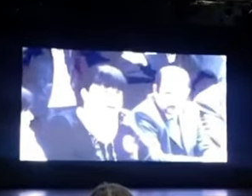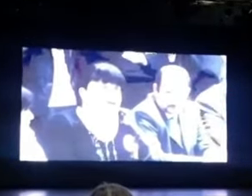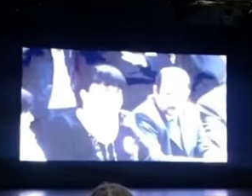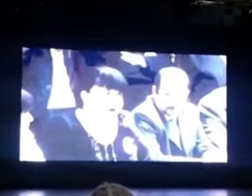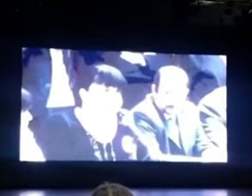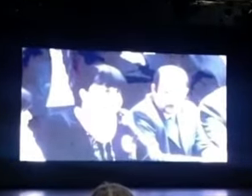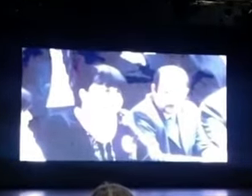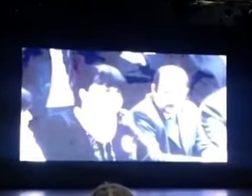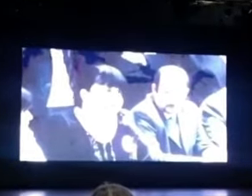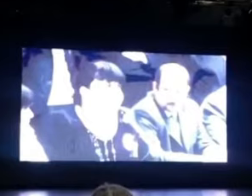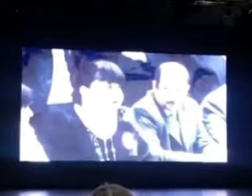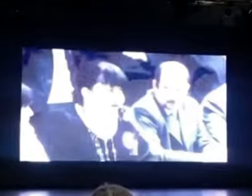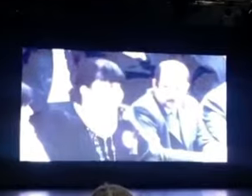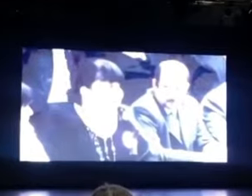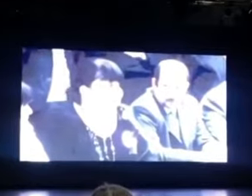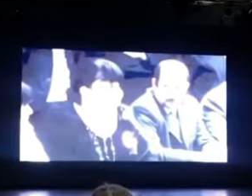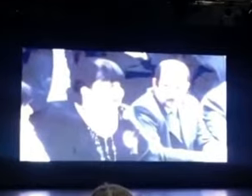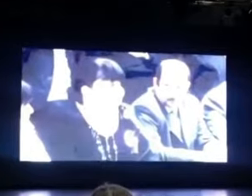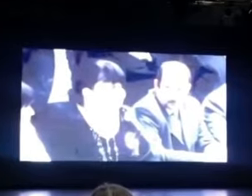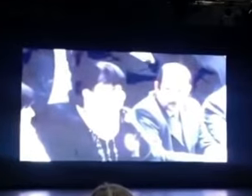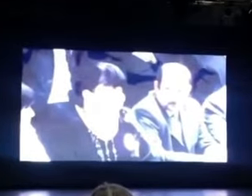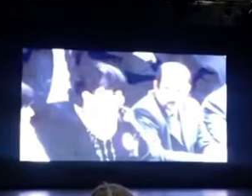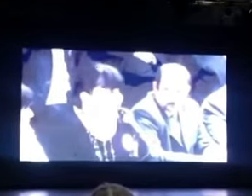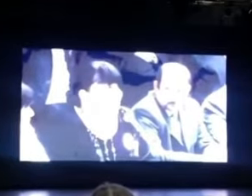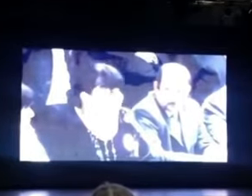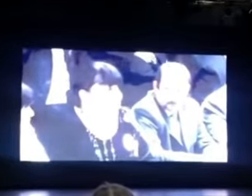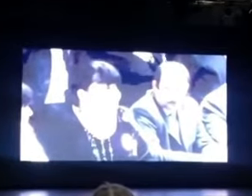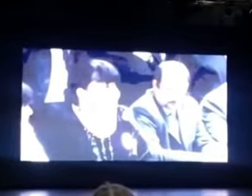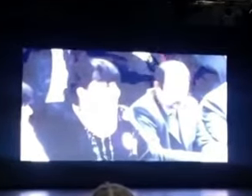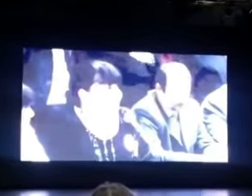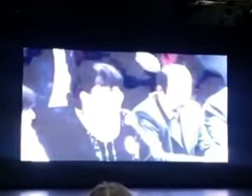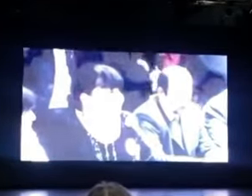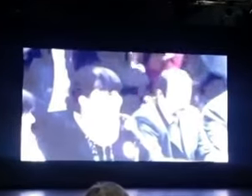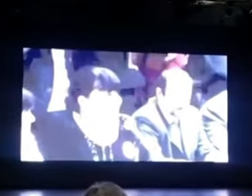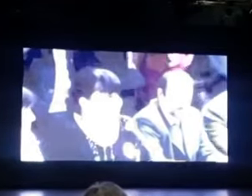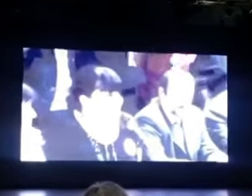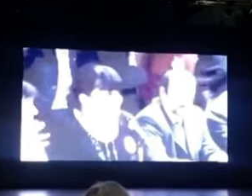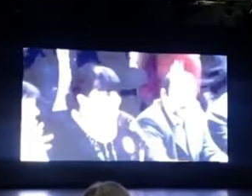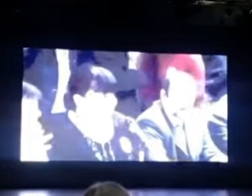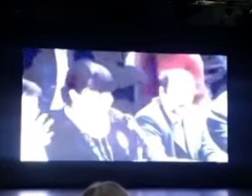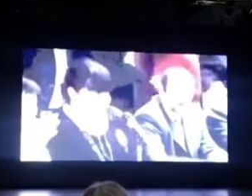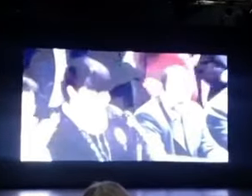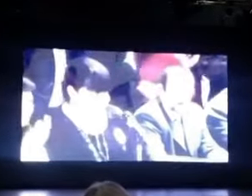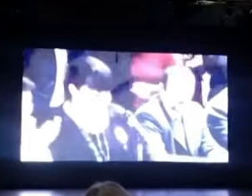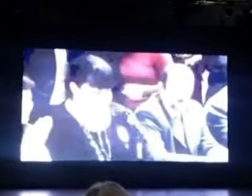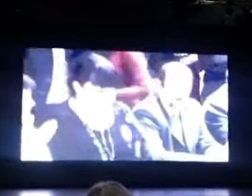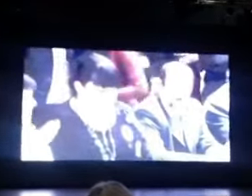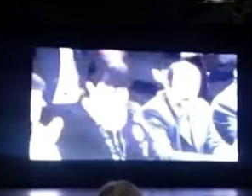tortura, igualmente volverían a ser trans porque sí soy trans.